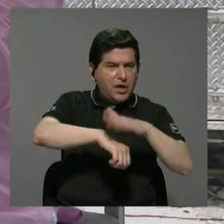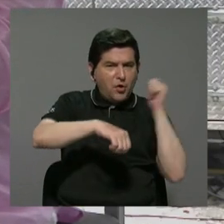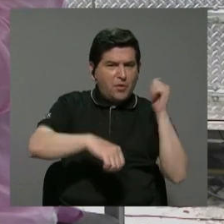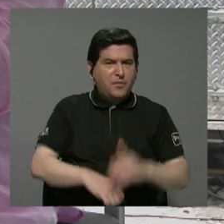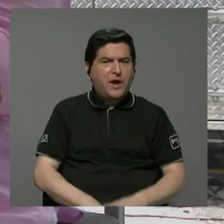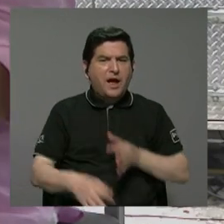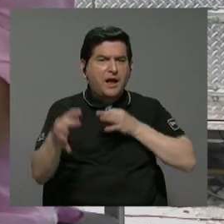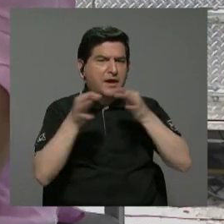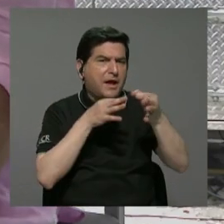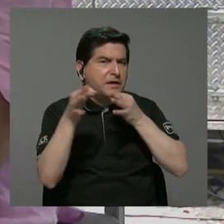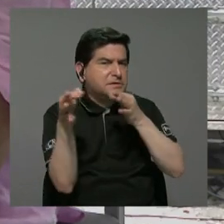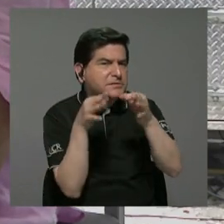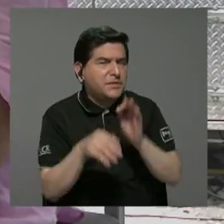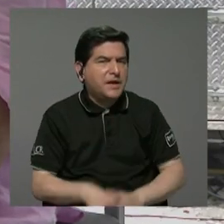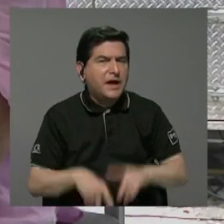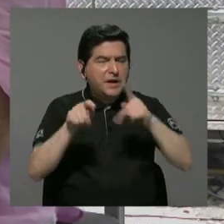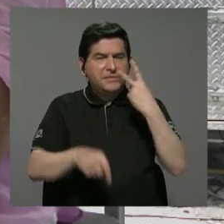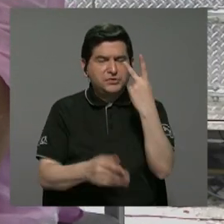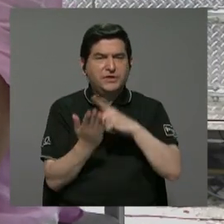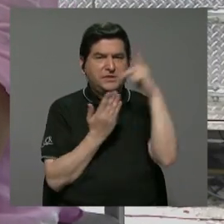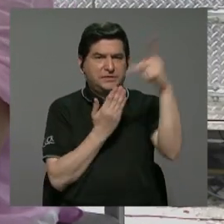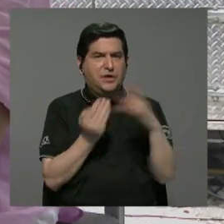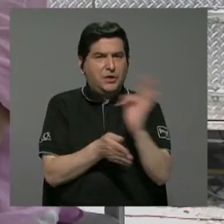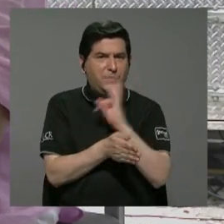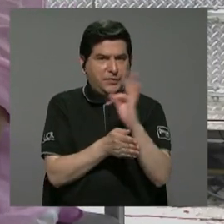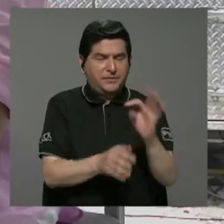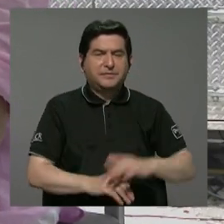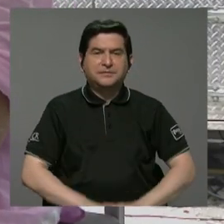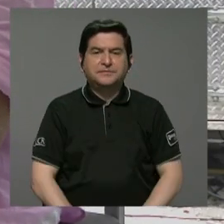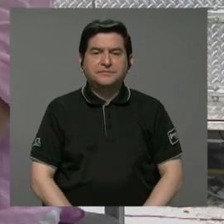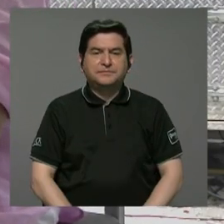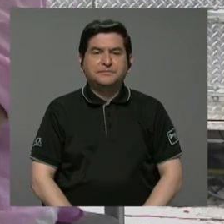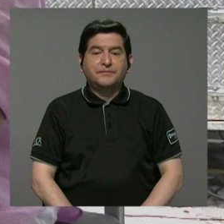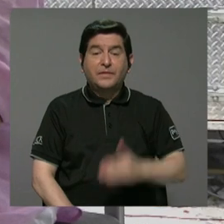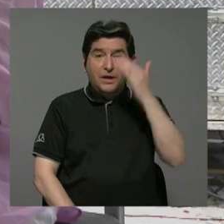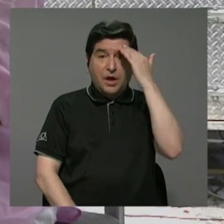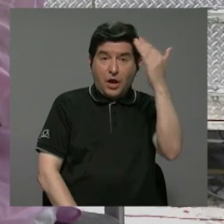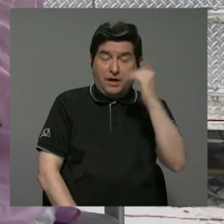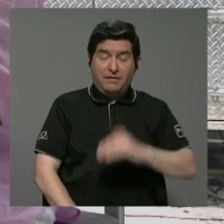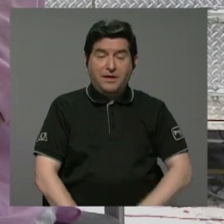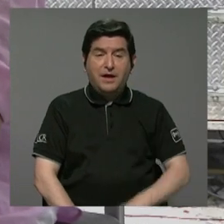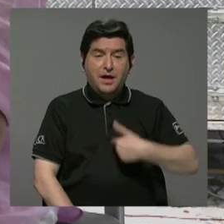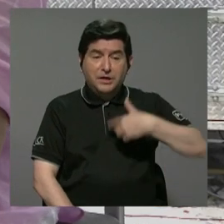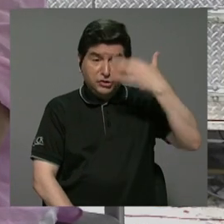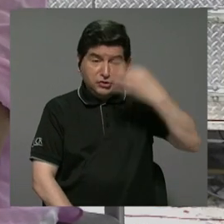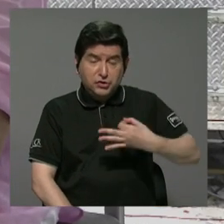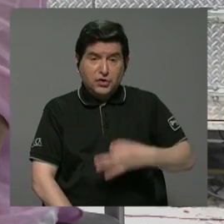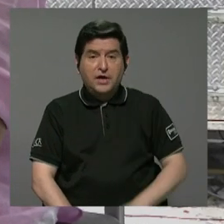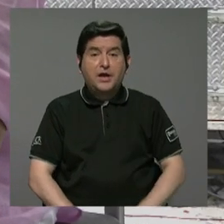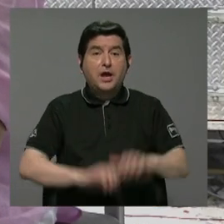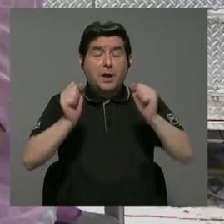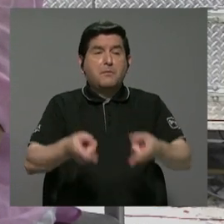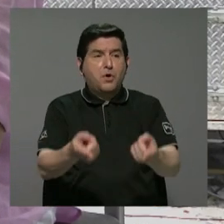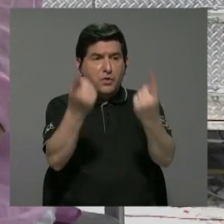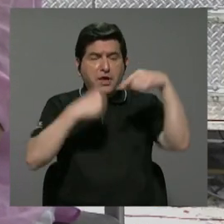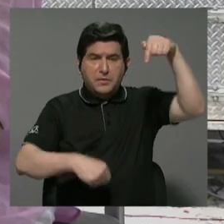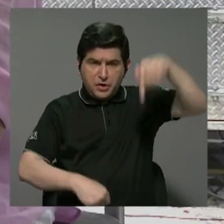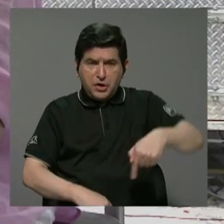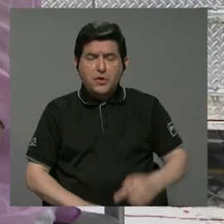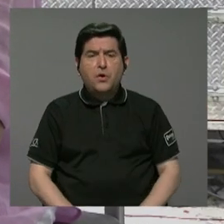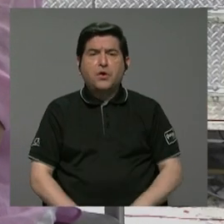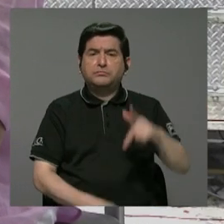que les explique a los televidentes? Hola, yo creo que quienes podíamos venir hoy a